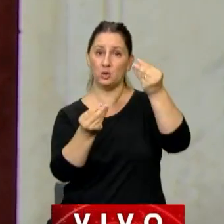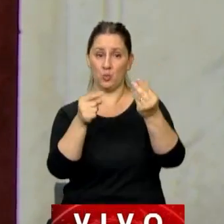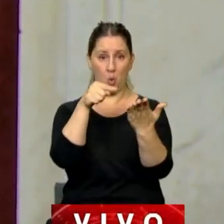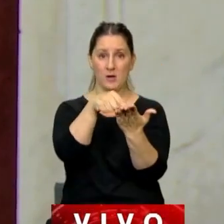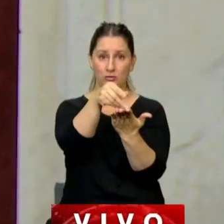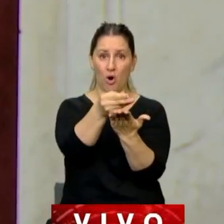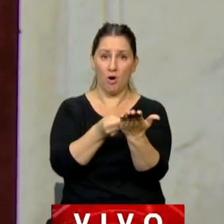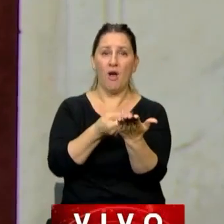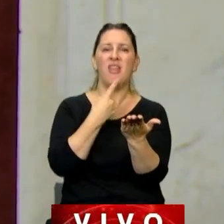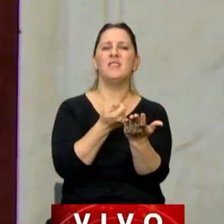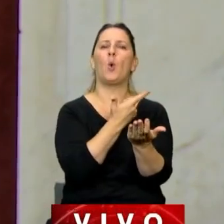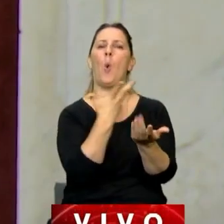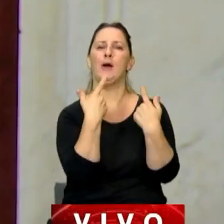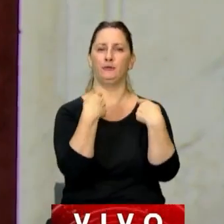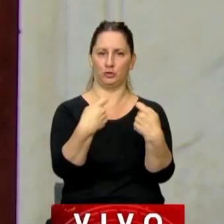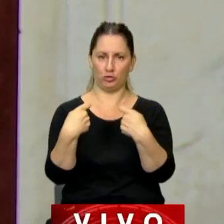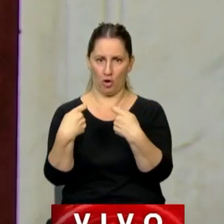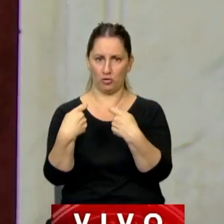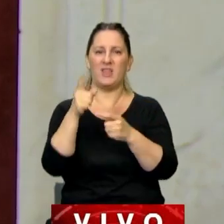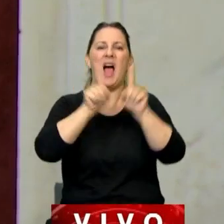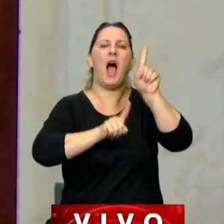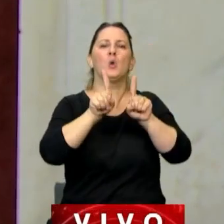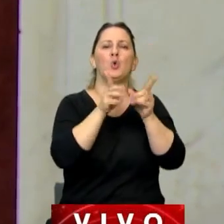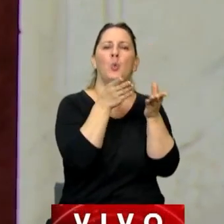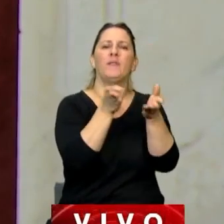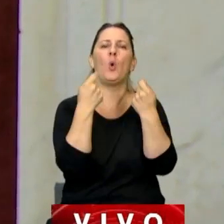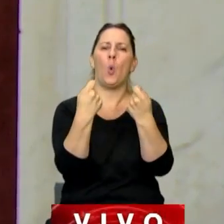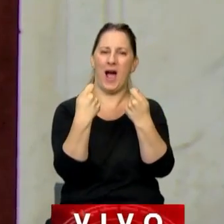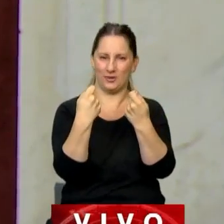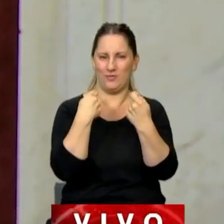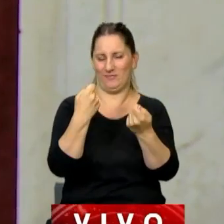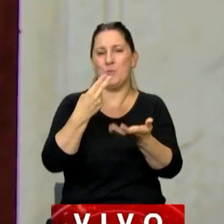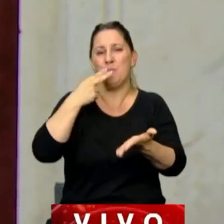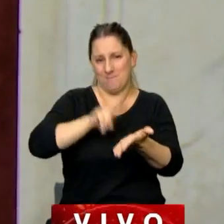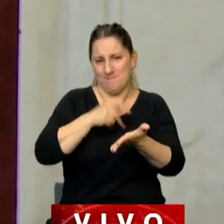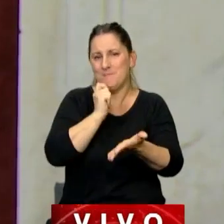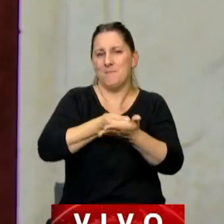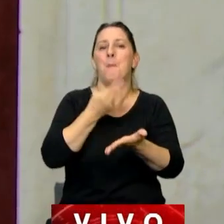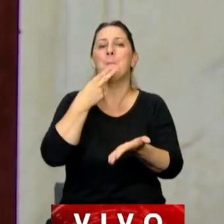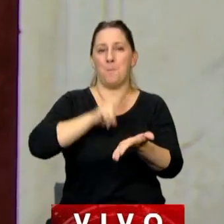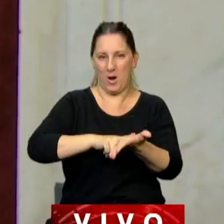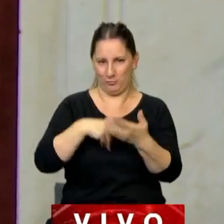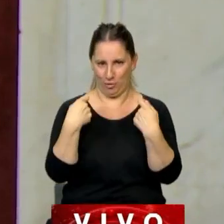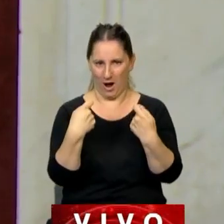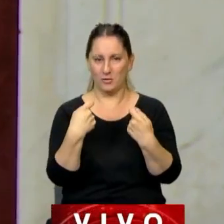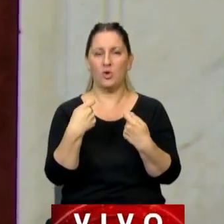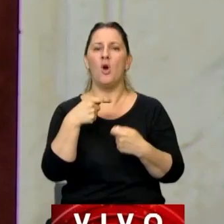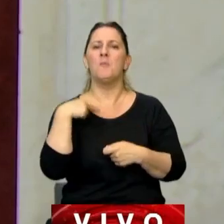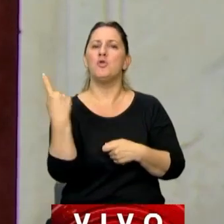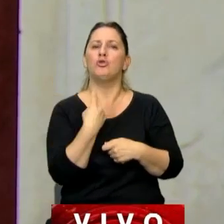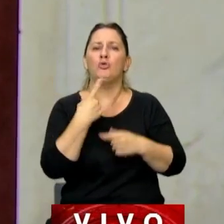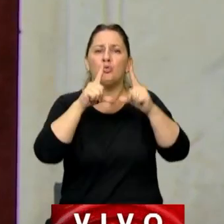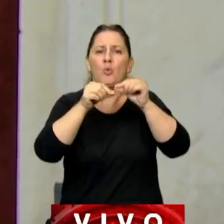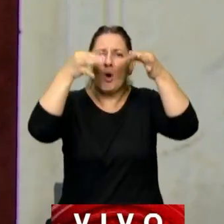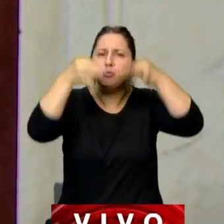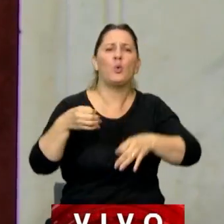empezó a hablar de los costos de determinados beneficios, de este gasto tributario. Esto es un gasto tributario también. Y no tenemos ese